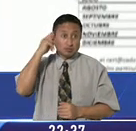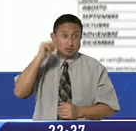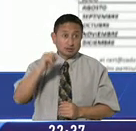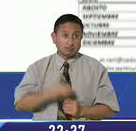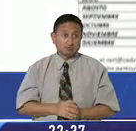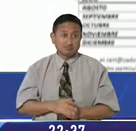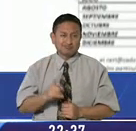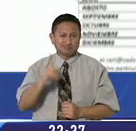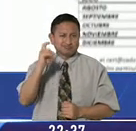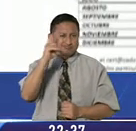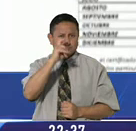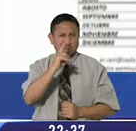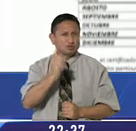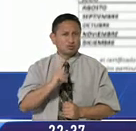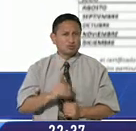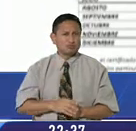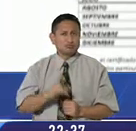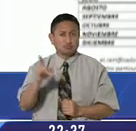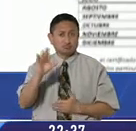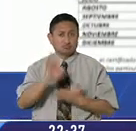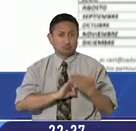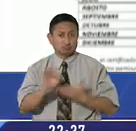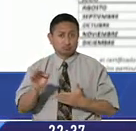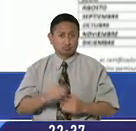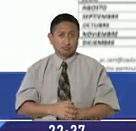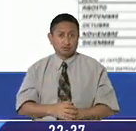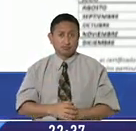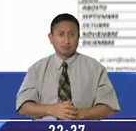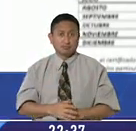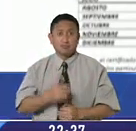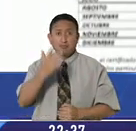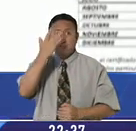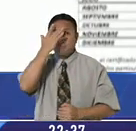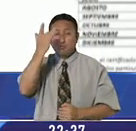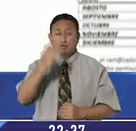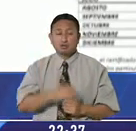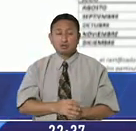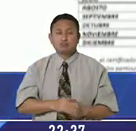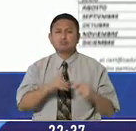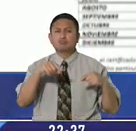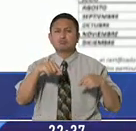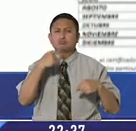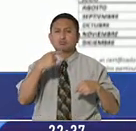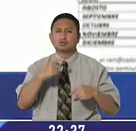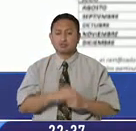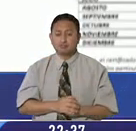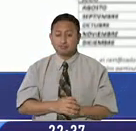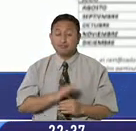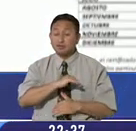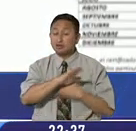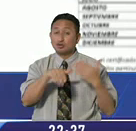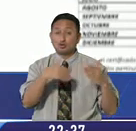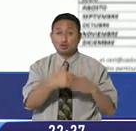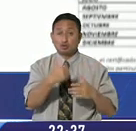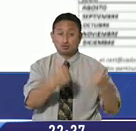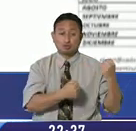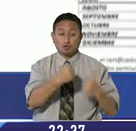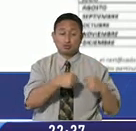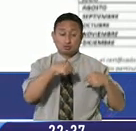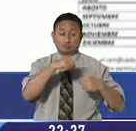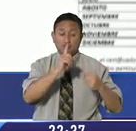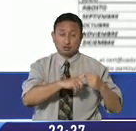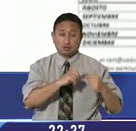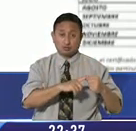está complicadísimo la aprobación de esto, porque lo que estamos generando es que todos los vehículos dentro del